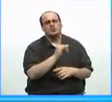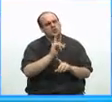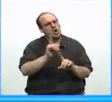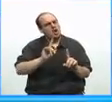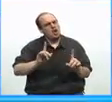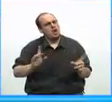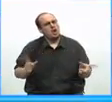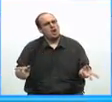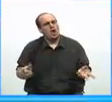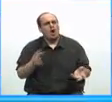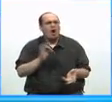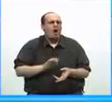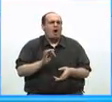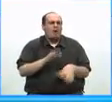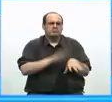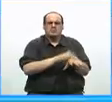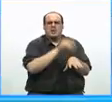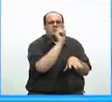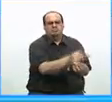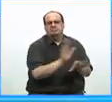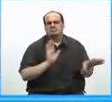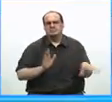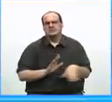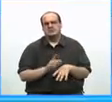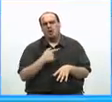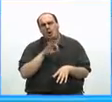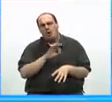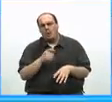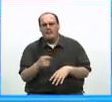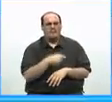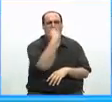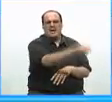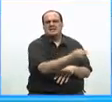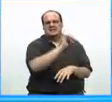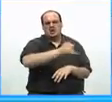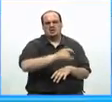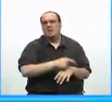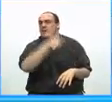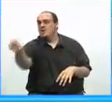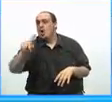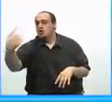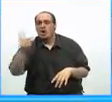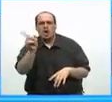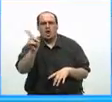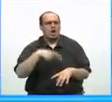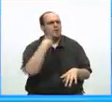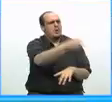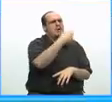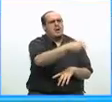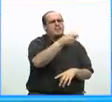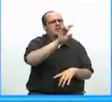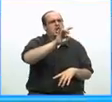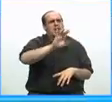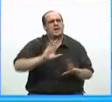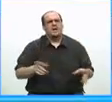o siempre que sea que sea siempre dársela a Óscar y no tener otra variante porque sin no eh nos atarías